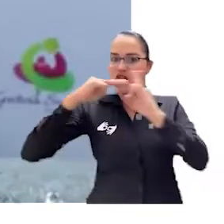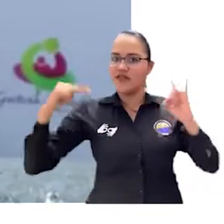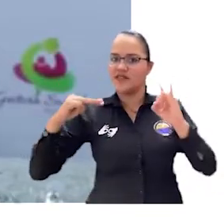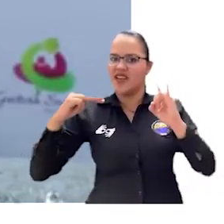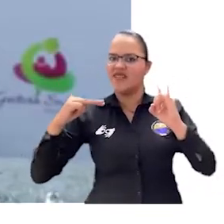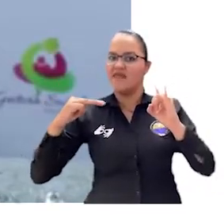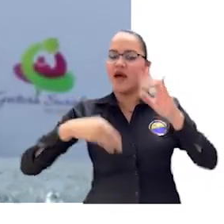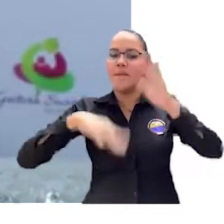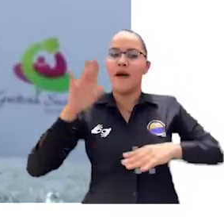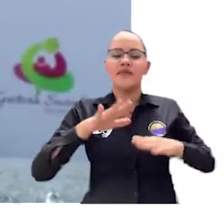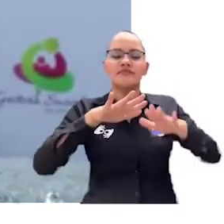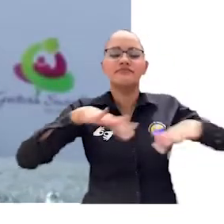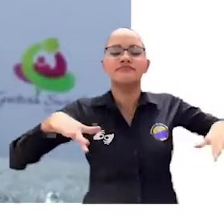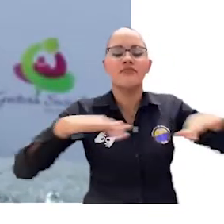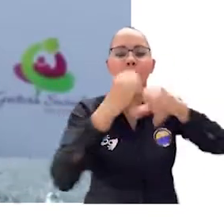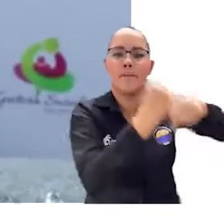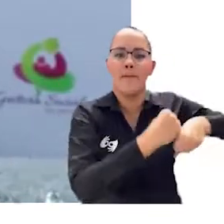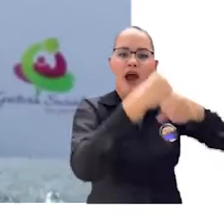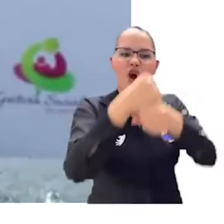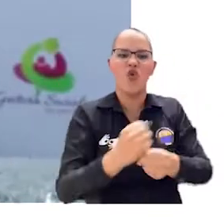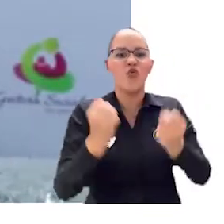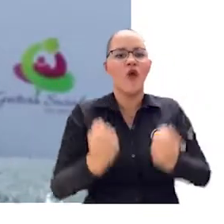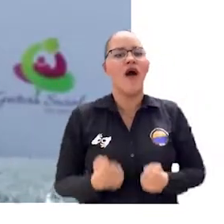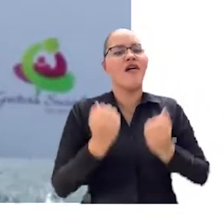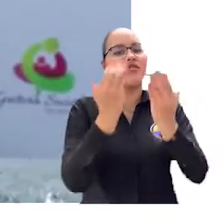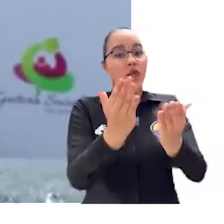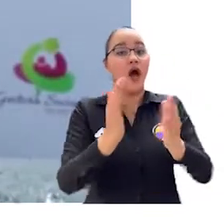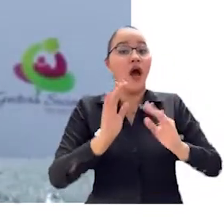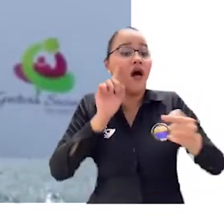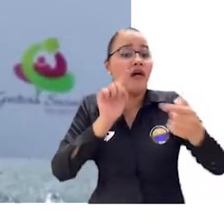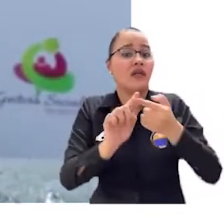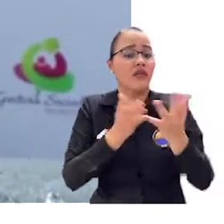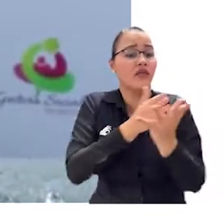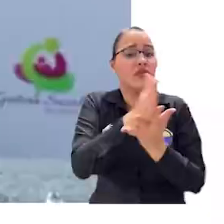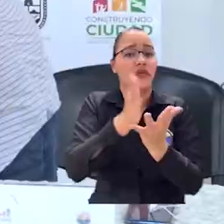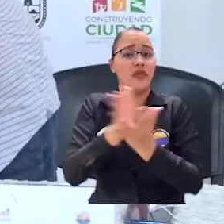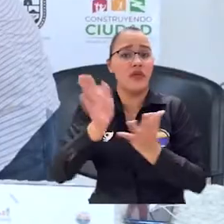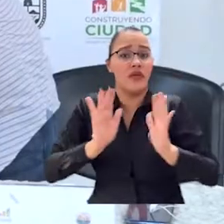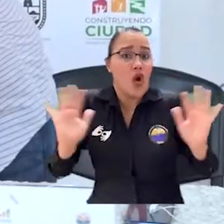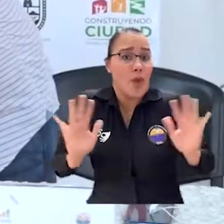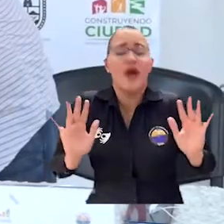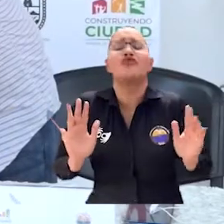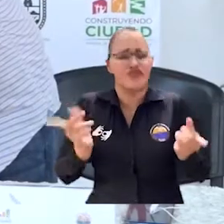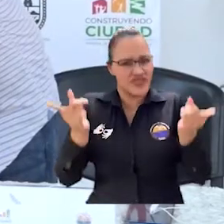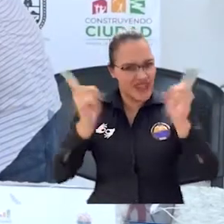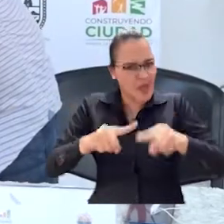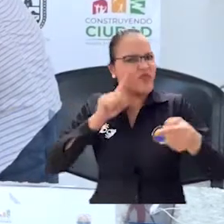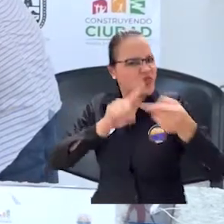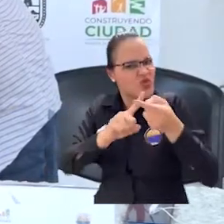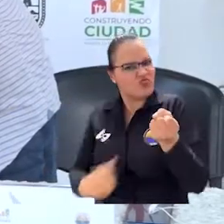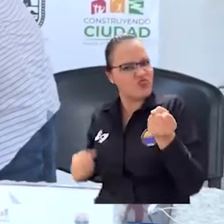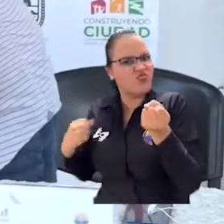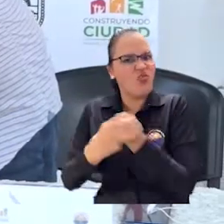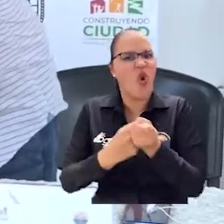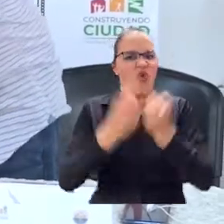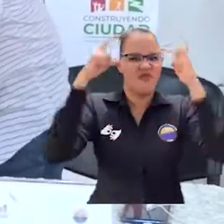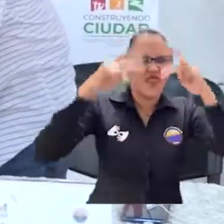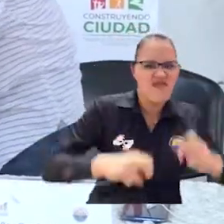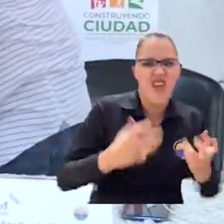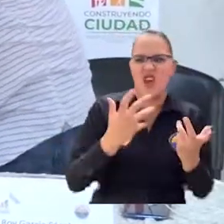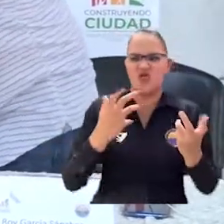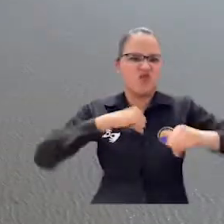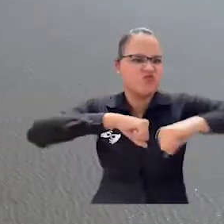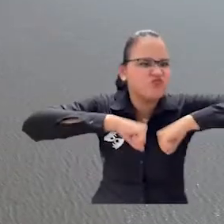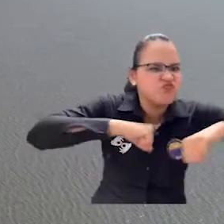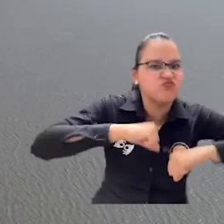sino nuestra capacidad investigativa y científica para apoyar el desarrollo en el municipio. La firma oficializa un proceso de trabajo